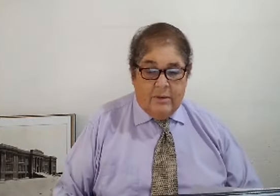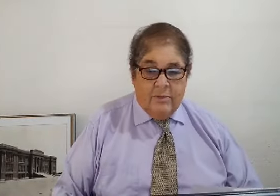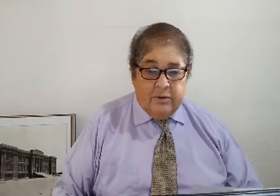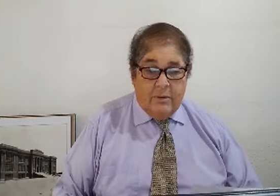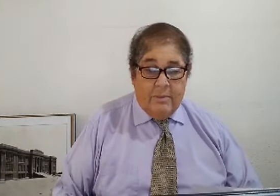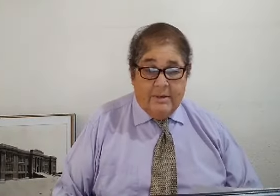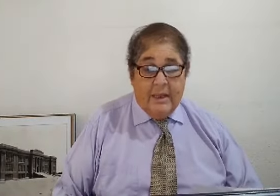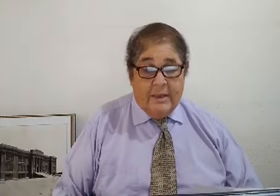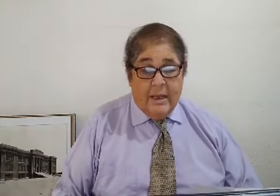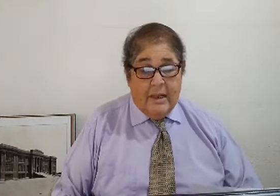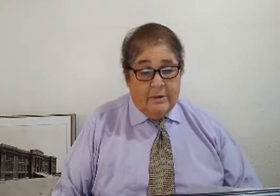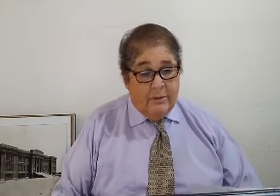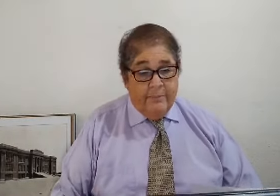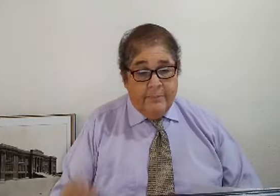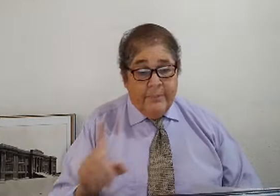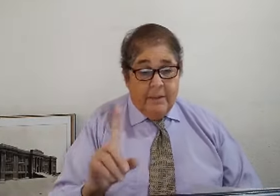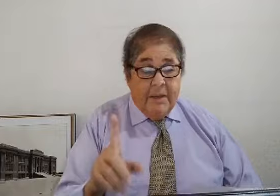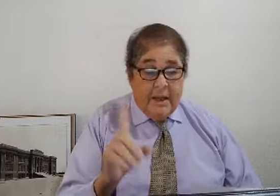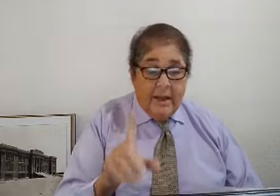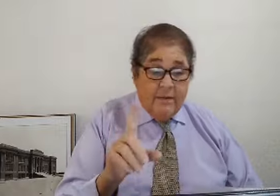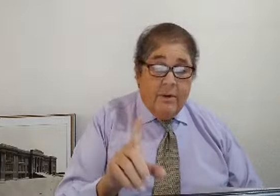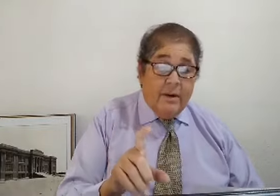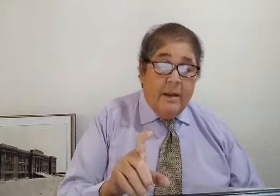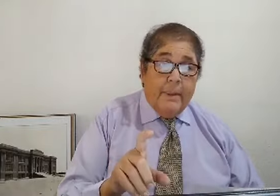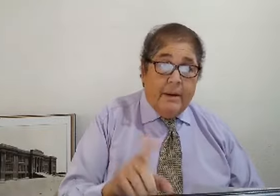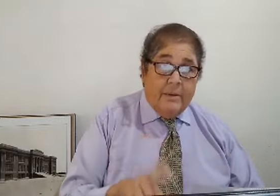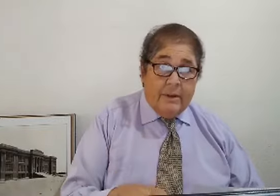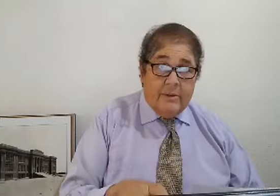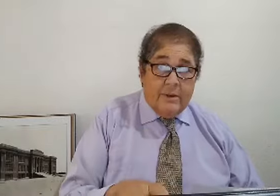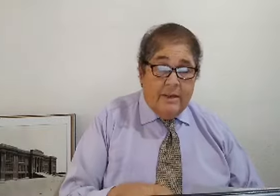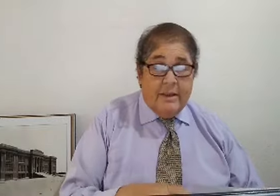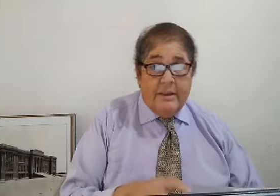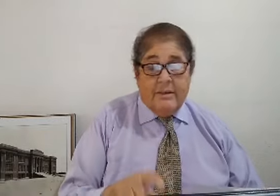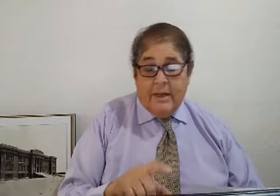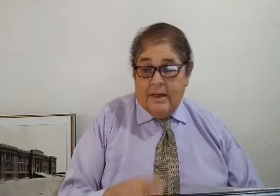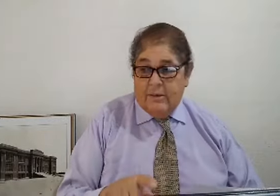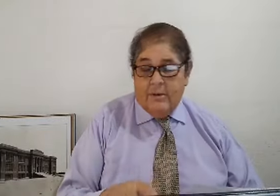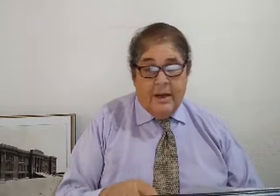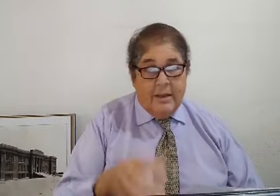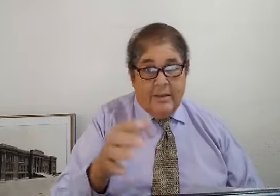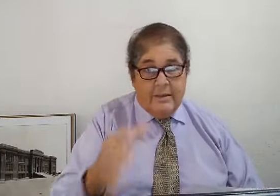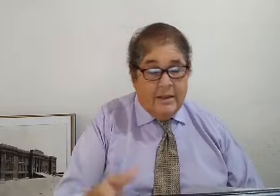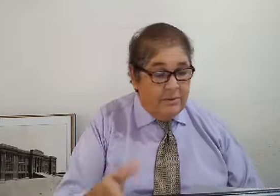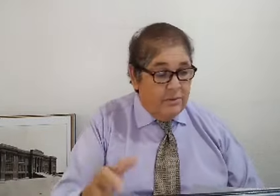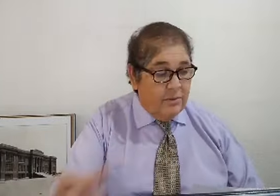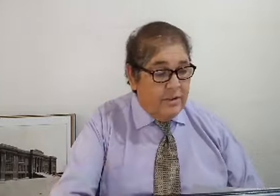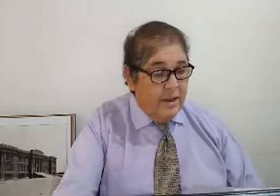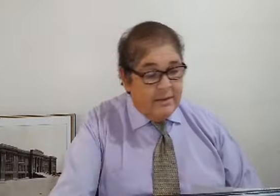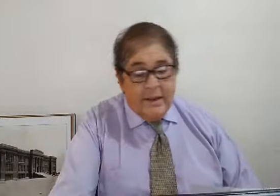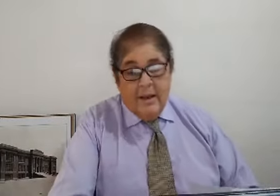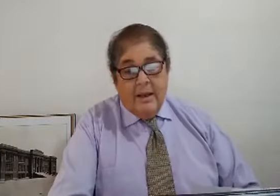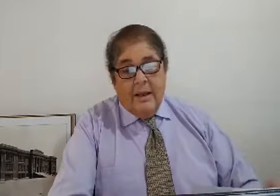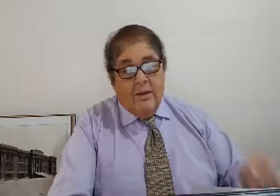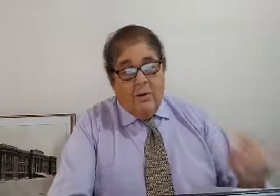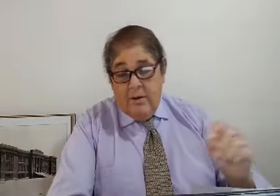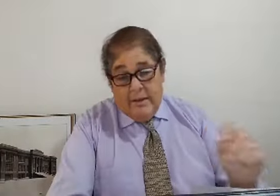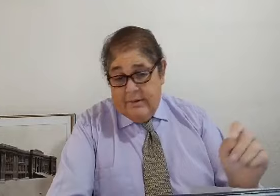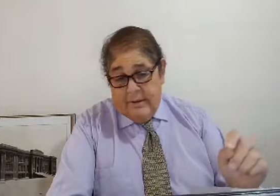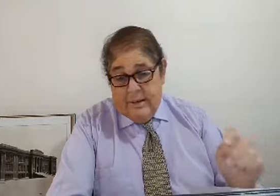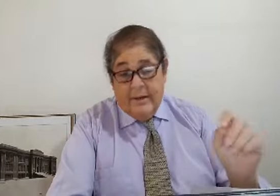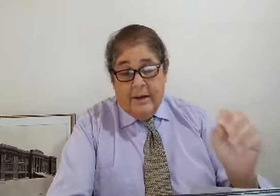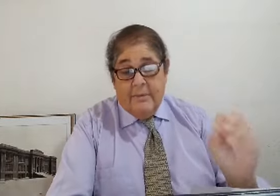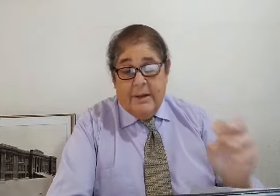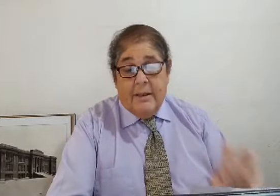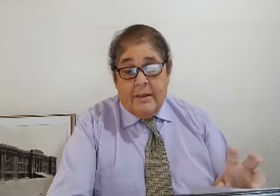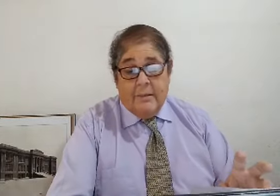de saturación bastante alto. Baja California, para efectos de la estadística nacional, desde hace unos días